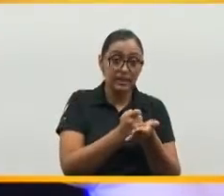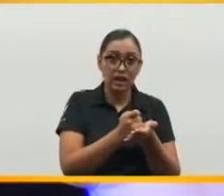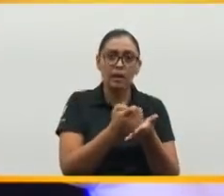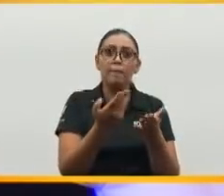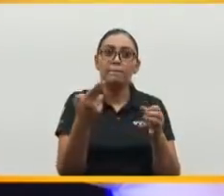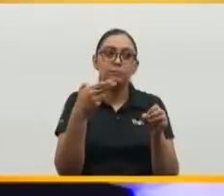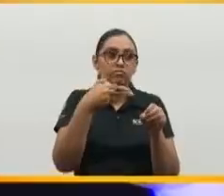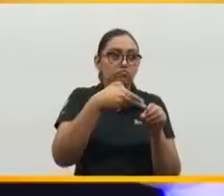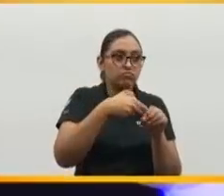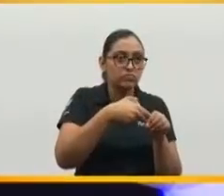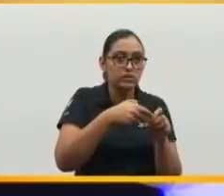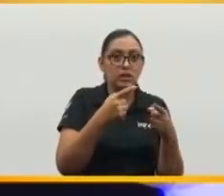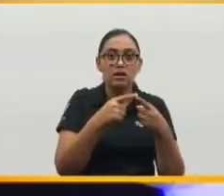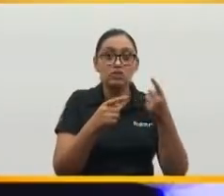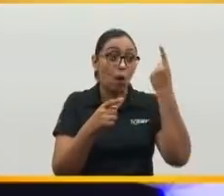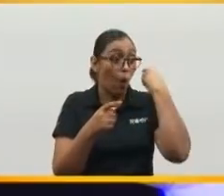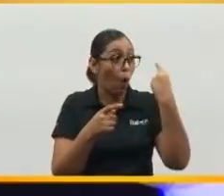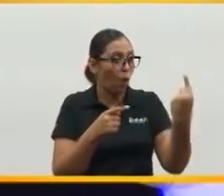Este hombre lo conocía todo,